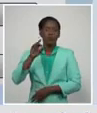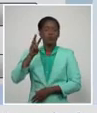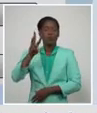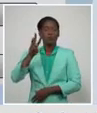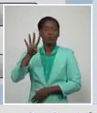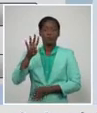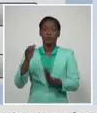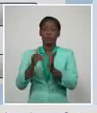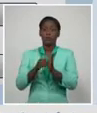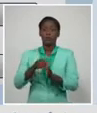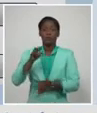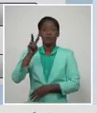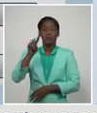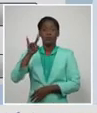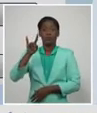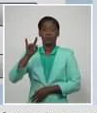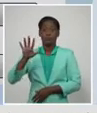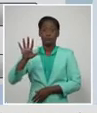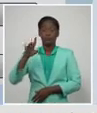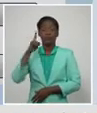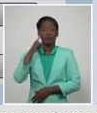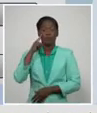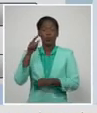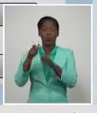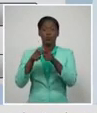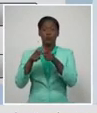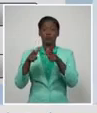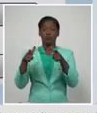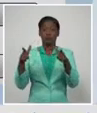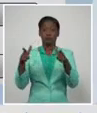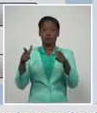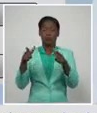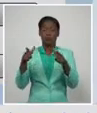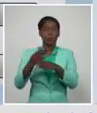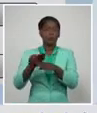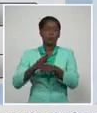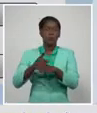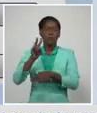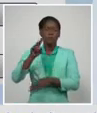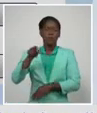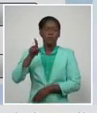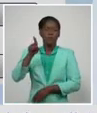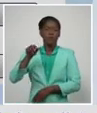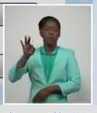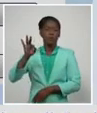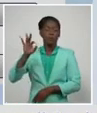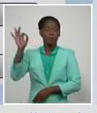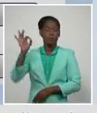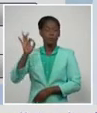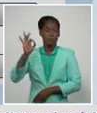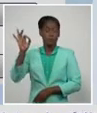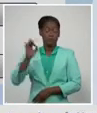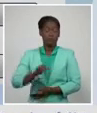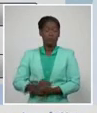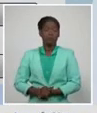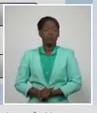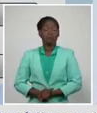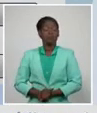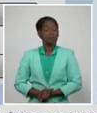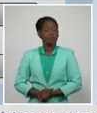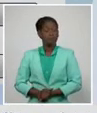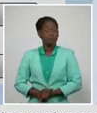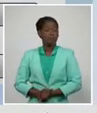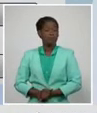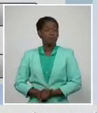2.834.295. Letalidad de 2,18%, igual a la del día de ayer.